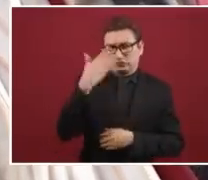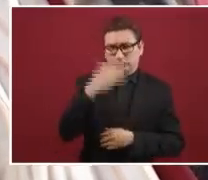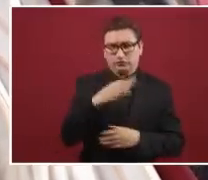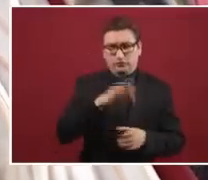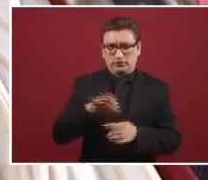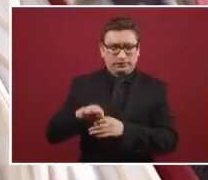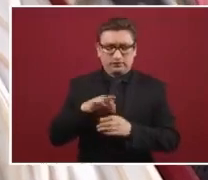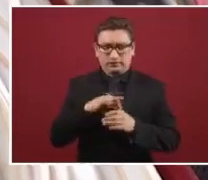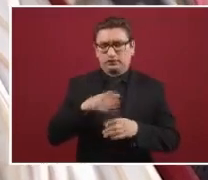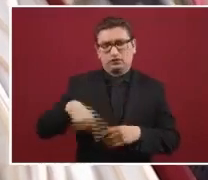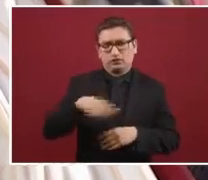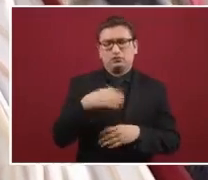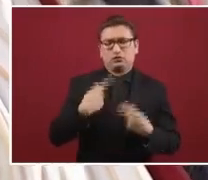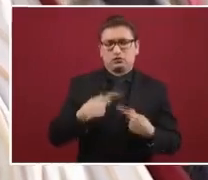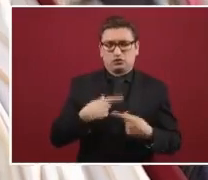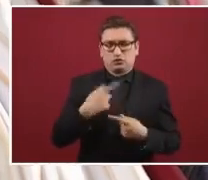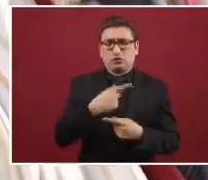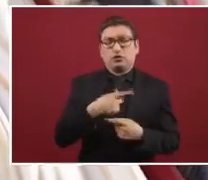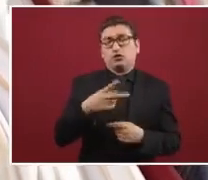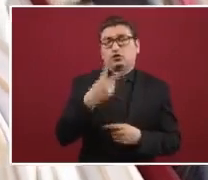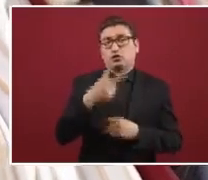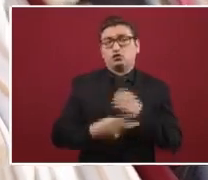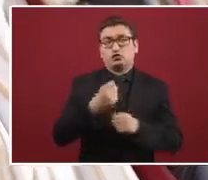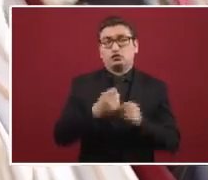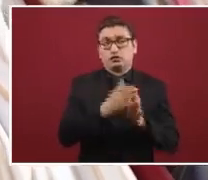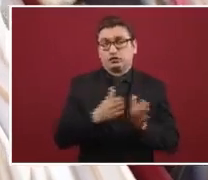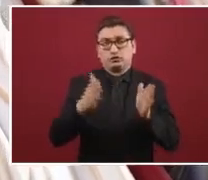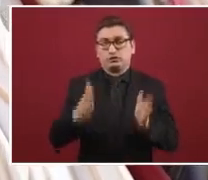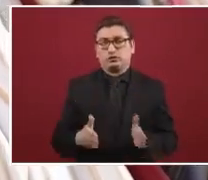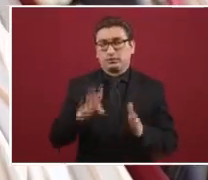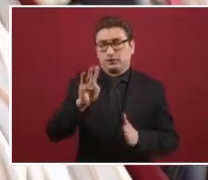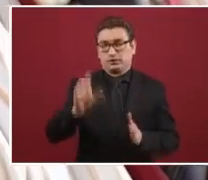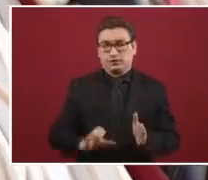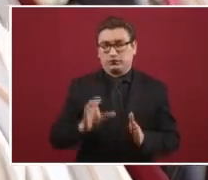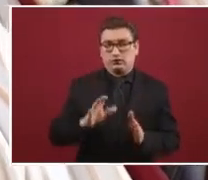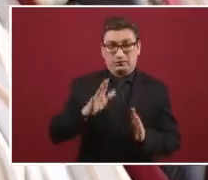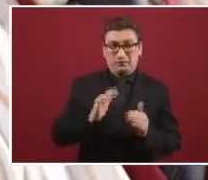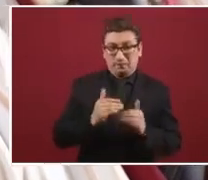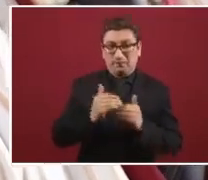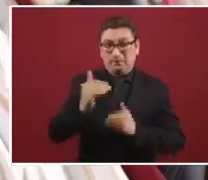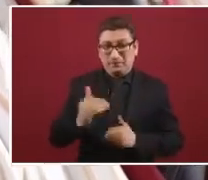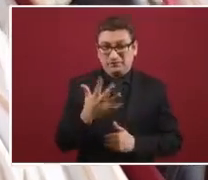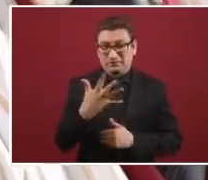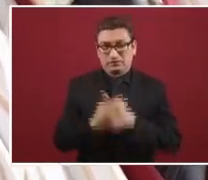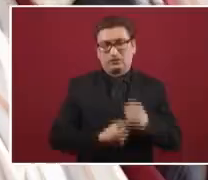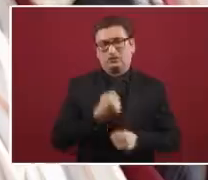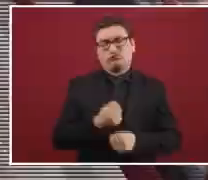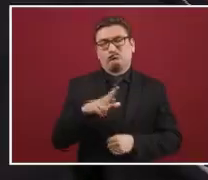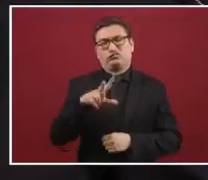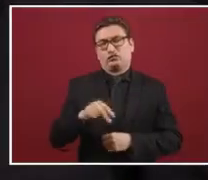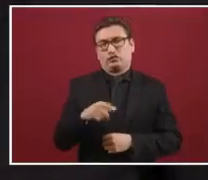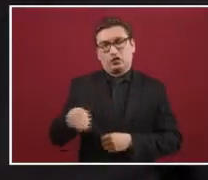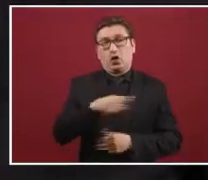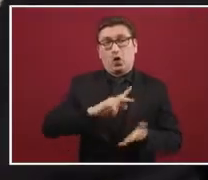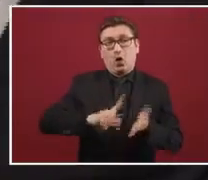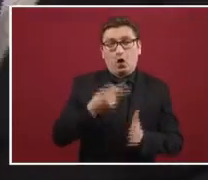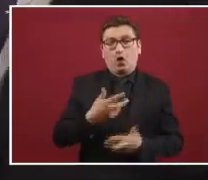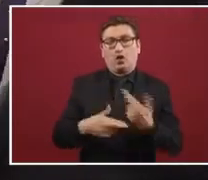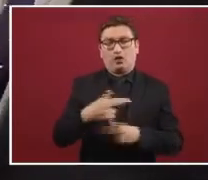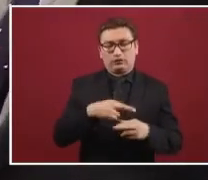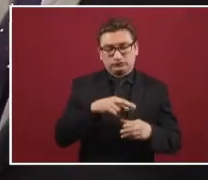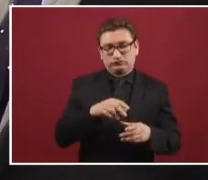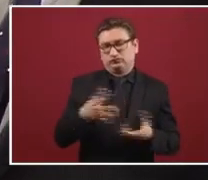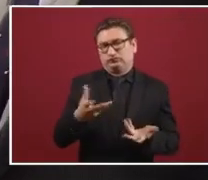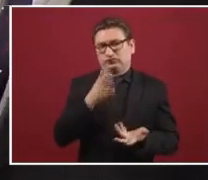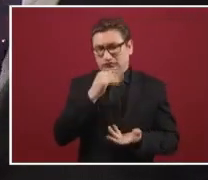reelección, el pueblo de Baja California votó por 2 años, no por 5 años. En ese sentido, no solo como presidente de México, se